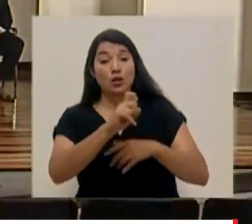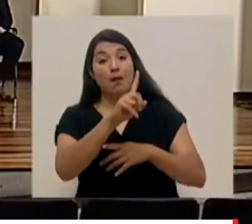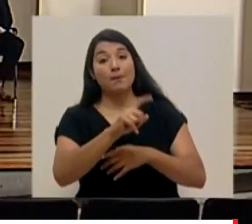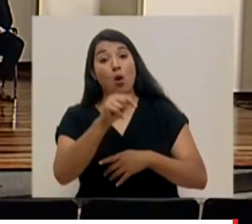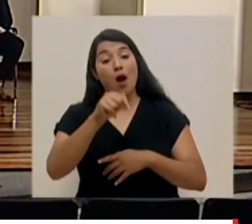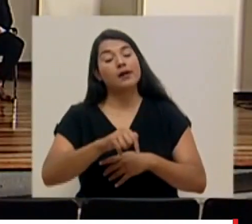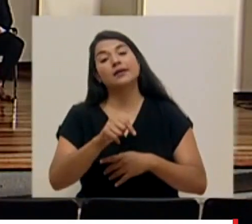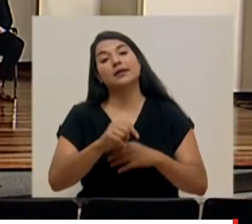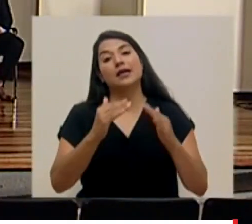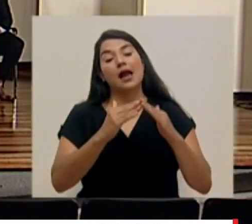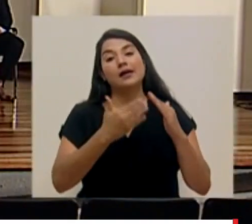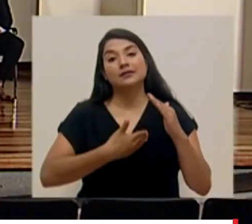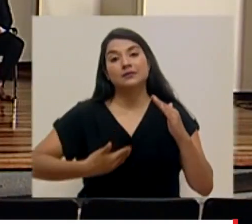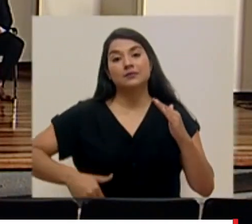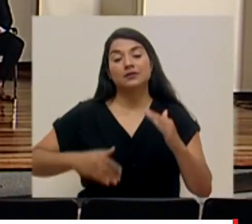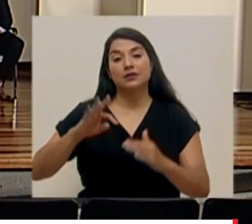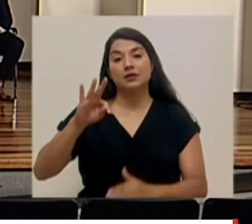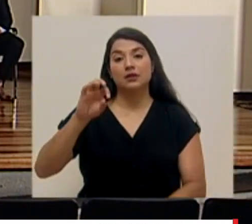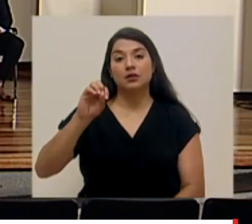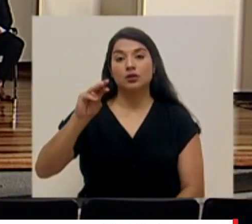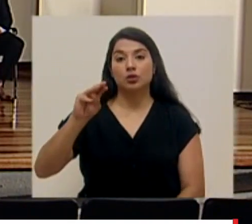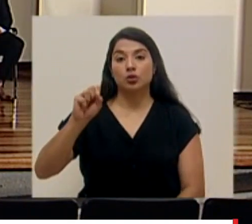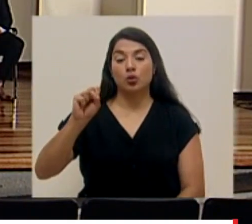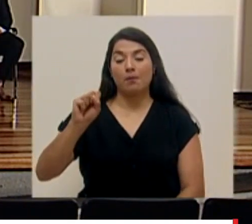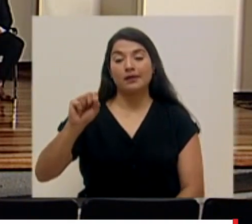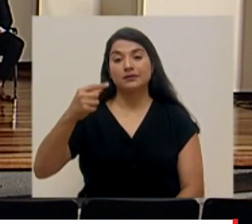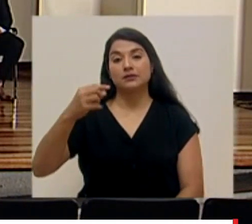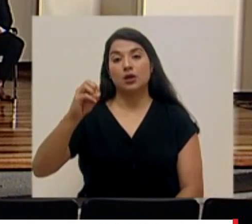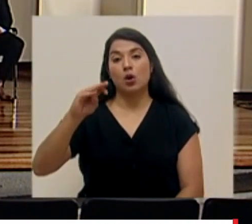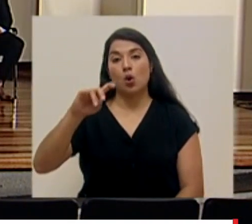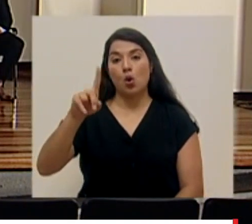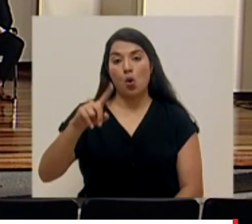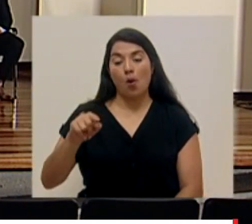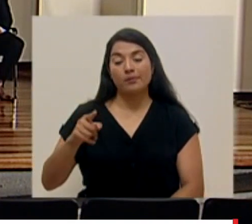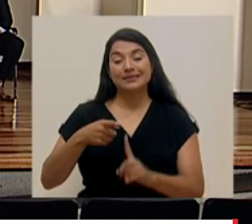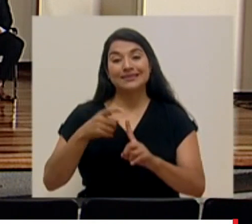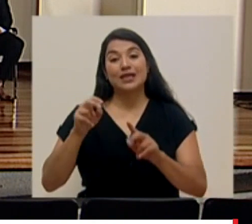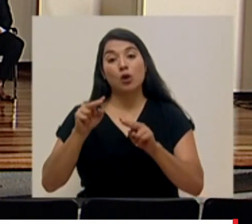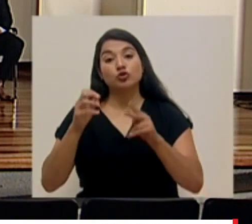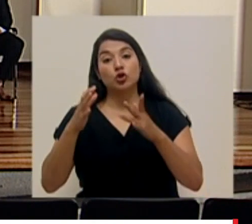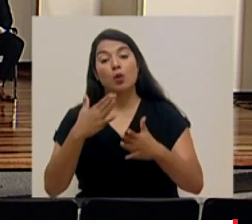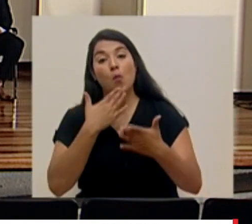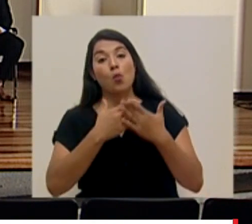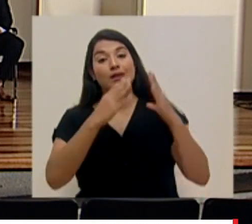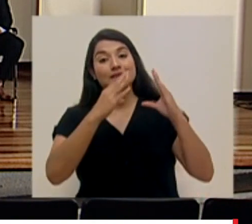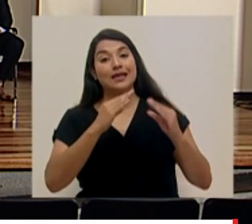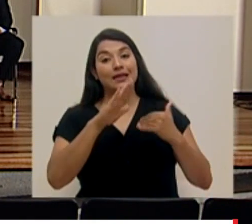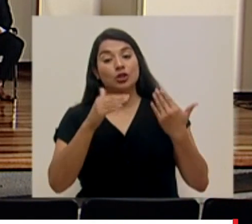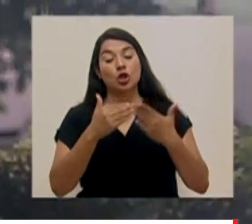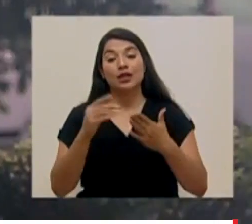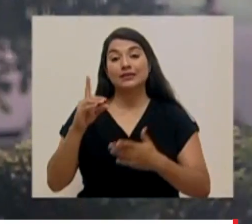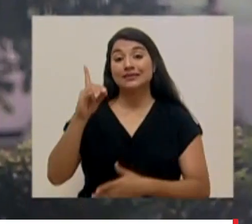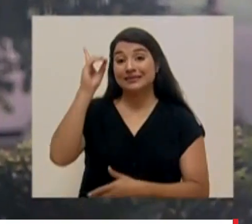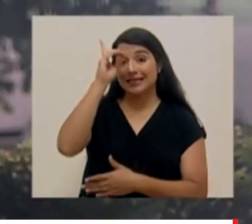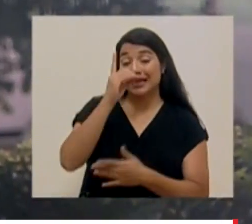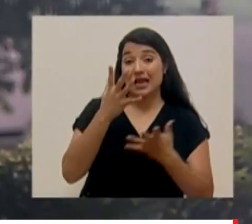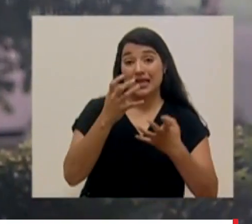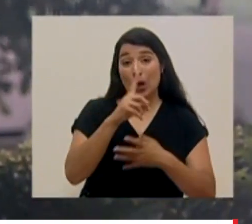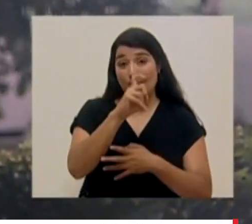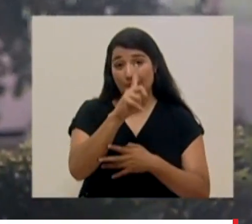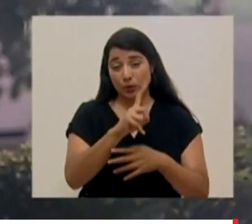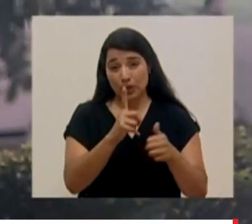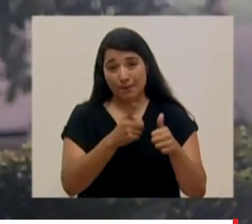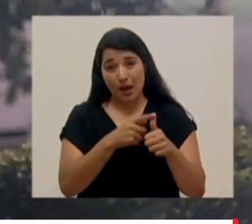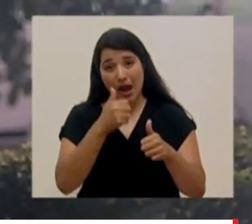aquí en el auditorio de la Casa Presidencial. Tomás Gómez, del medio digital El Observador, le escuchamos. Gracias, buenas tardes a todos. Don Daniel, quería preguntarle primero, ayer